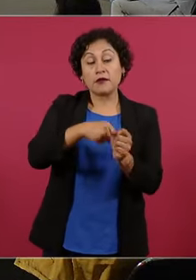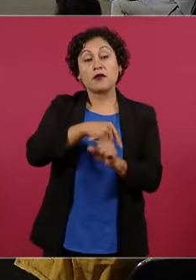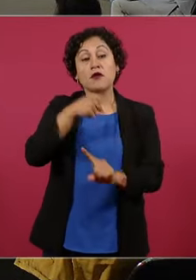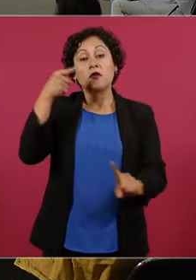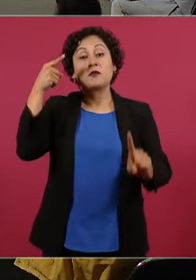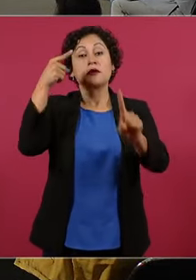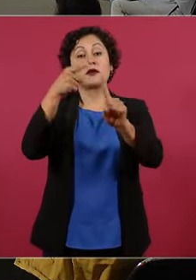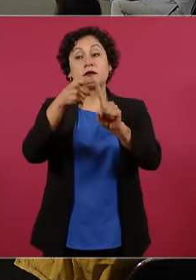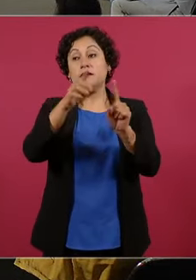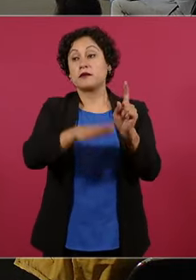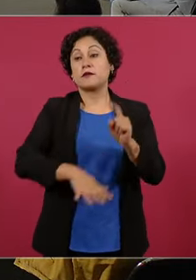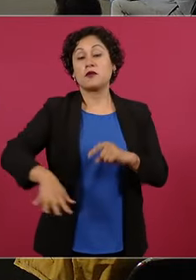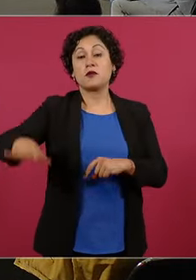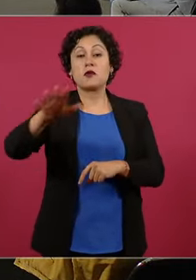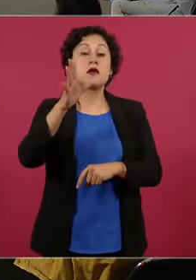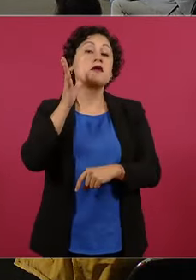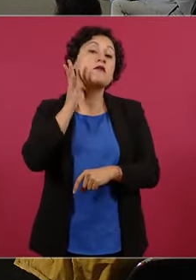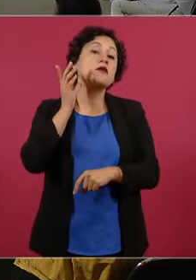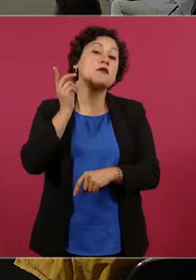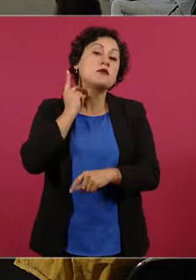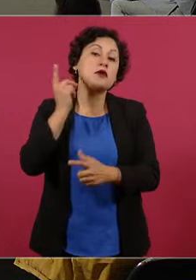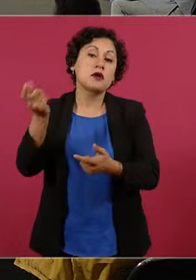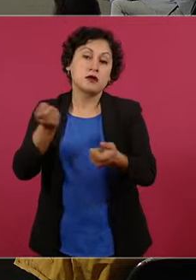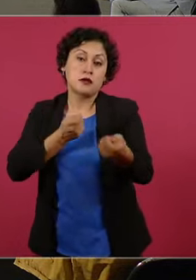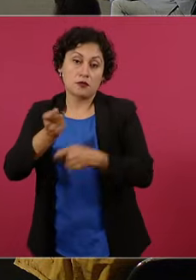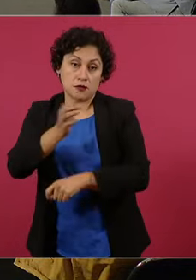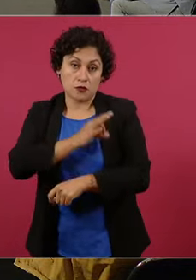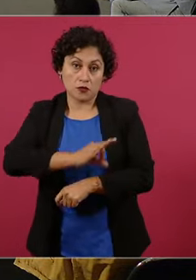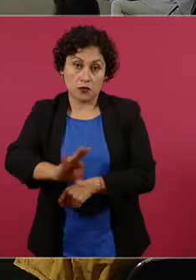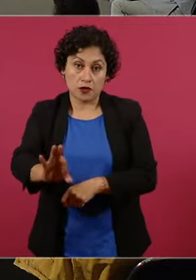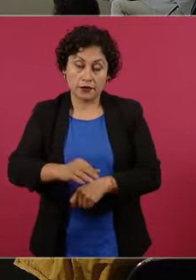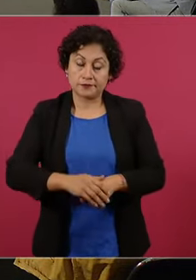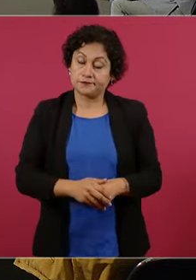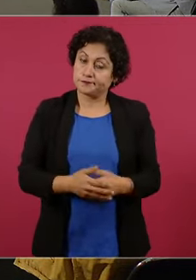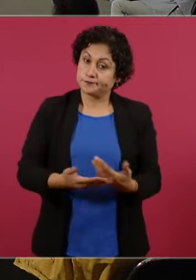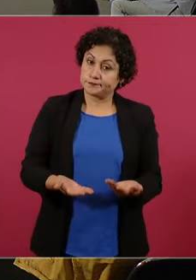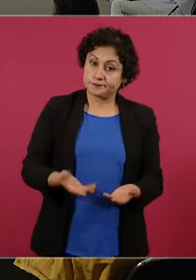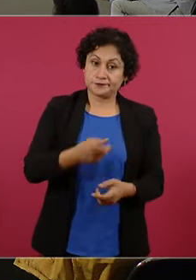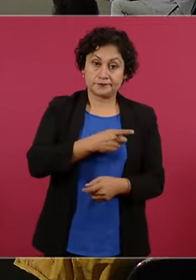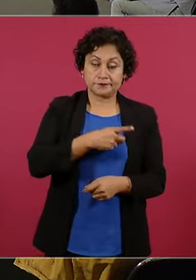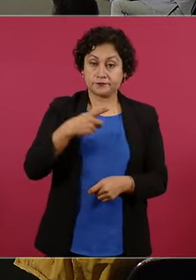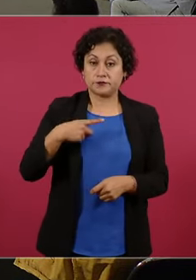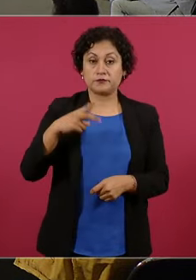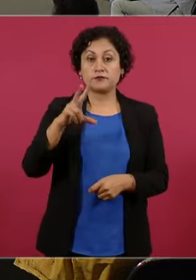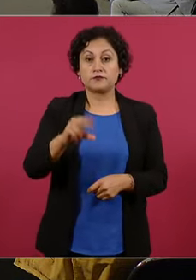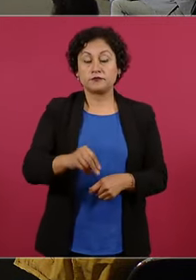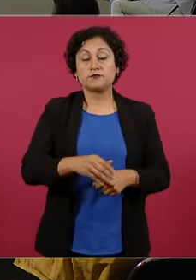La Sala Superior ha considerado que el presidente no puede